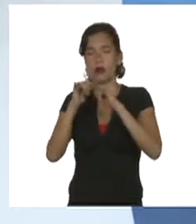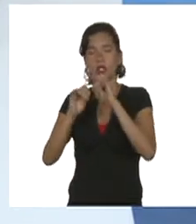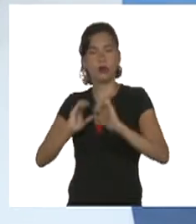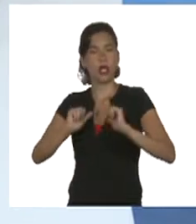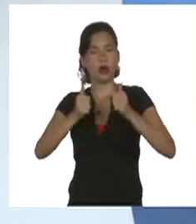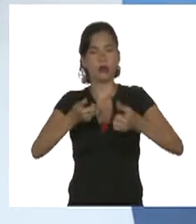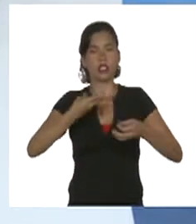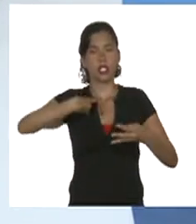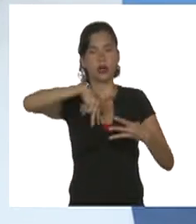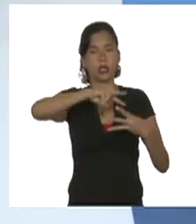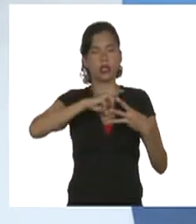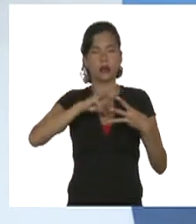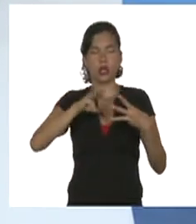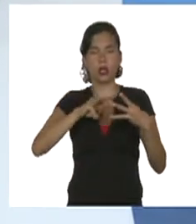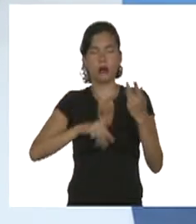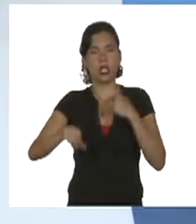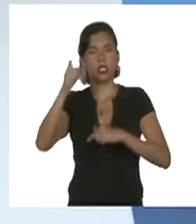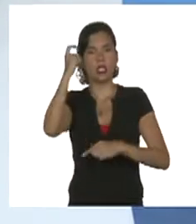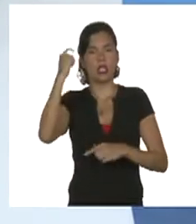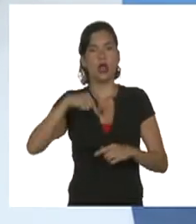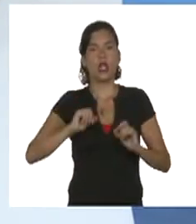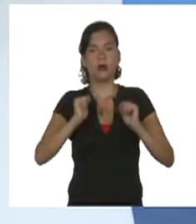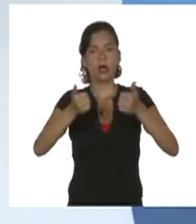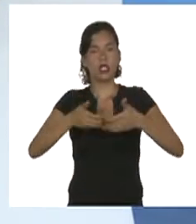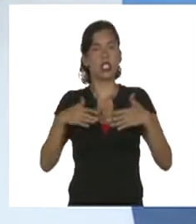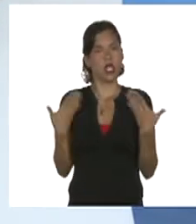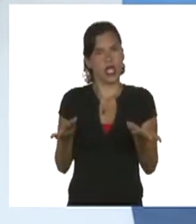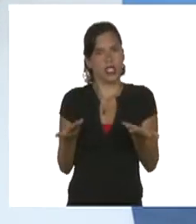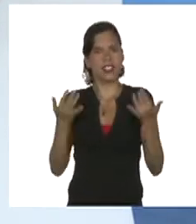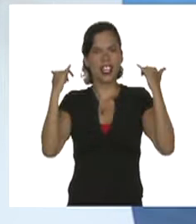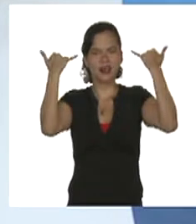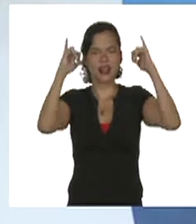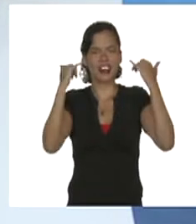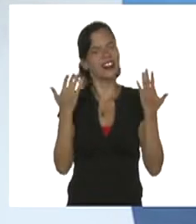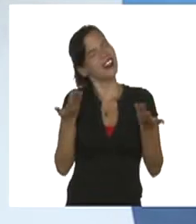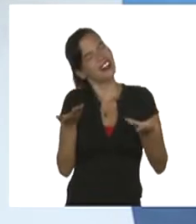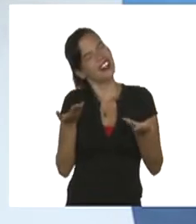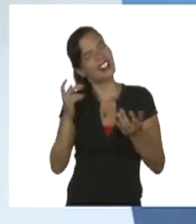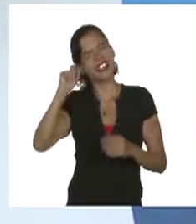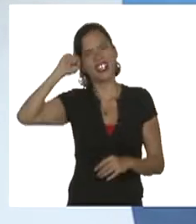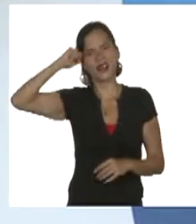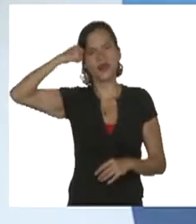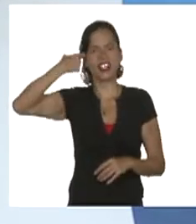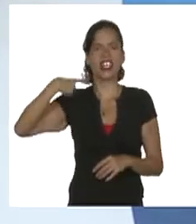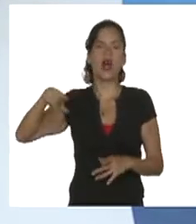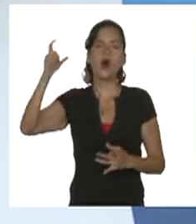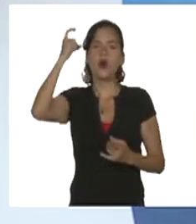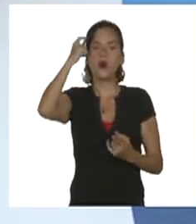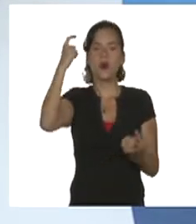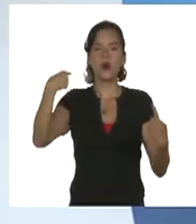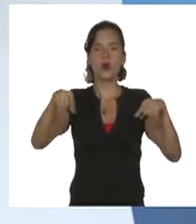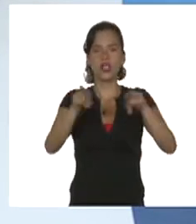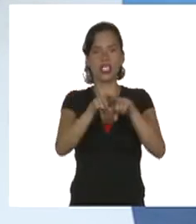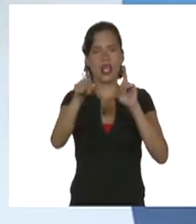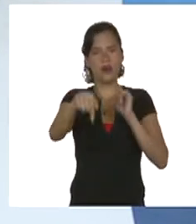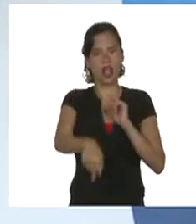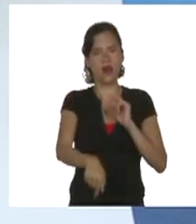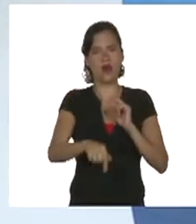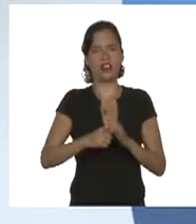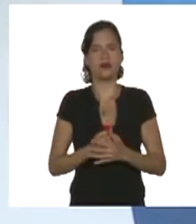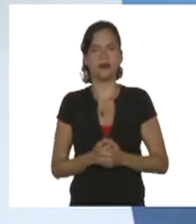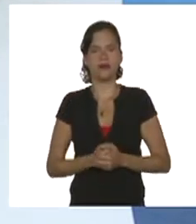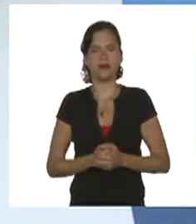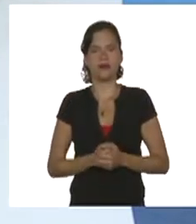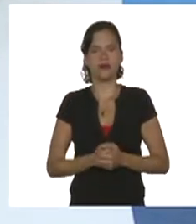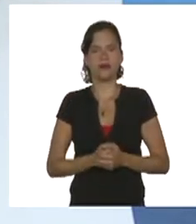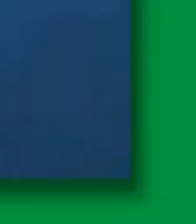comenzar nuestro programa en el día de hoy, le damos inicio con que se celebra, que se recuerda o que se conmemora un día como